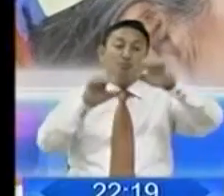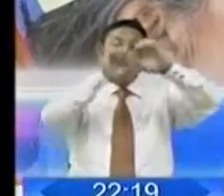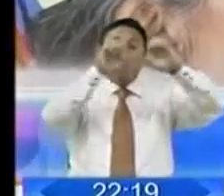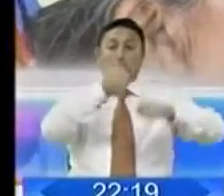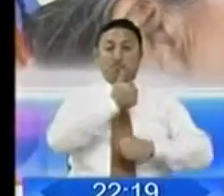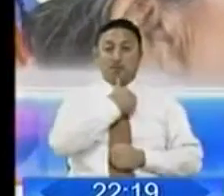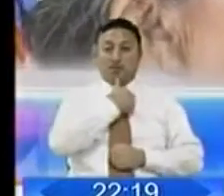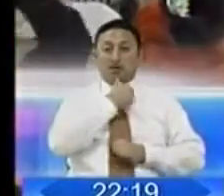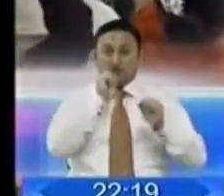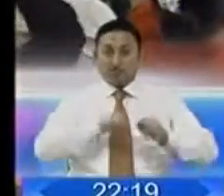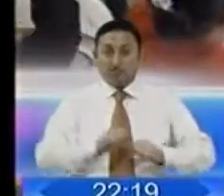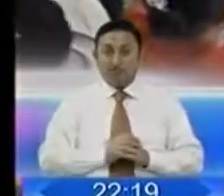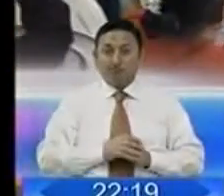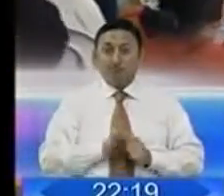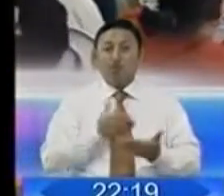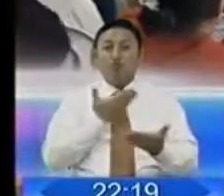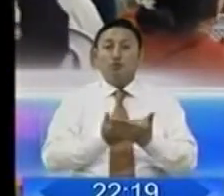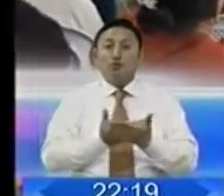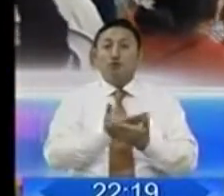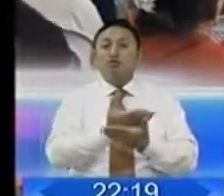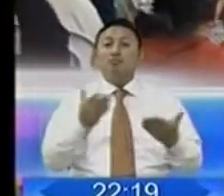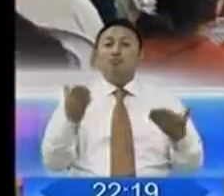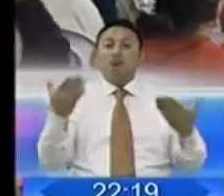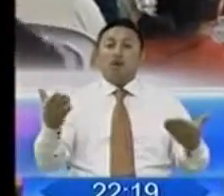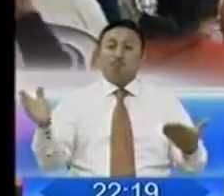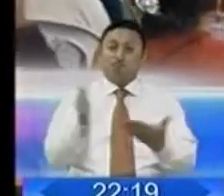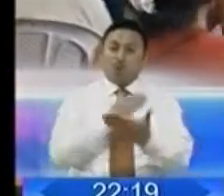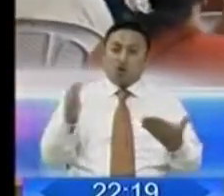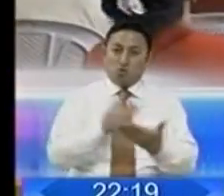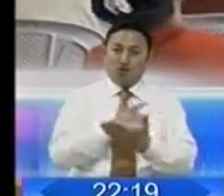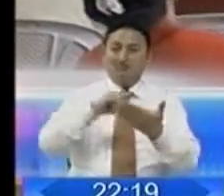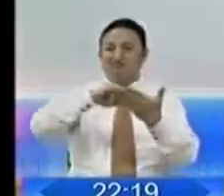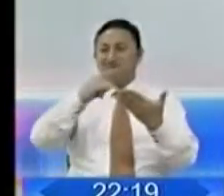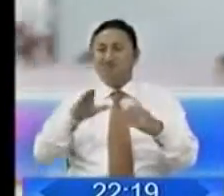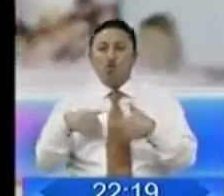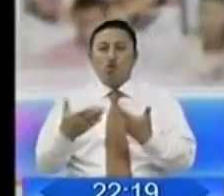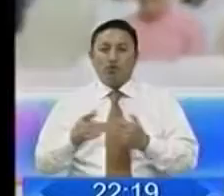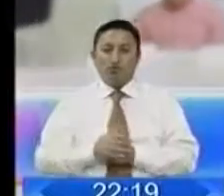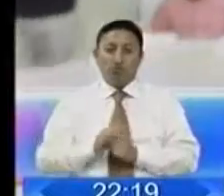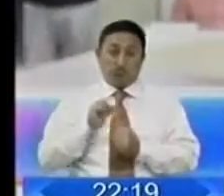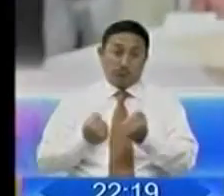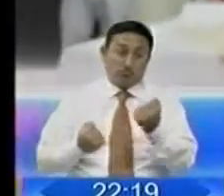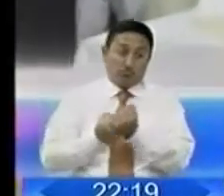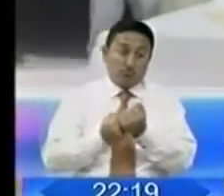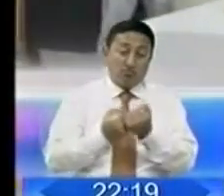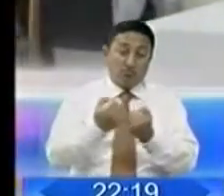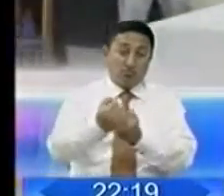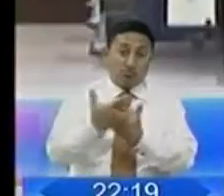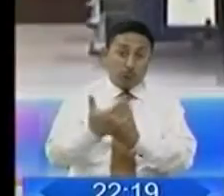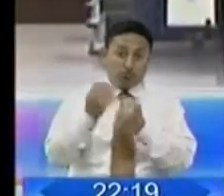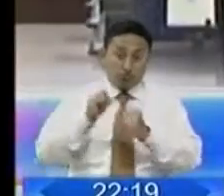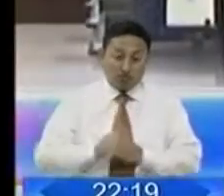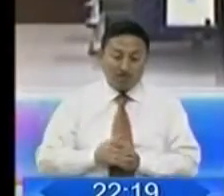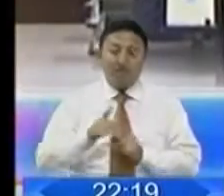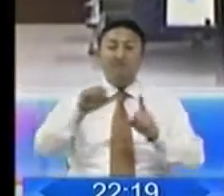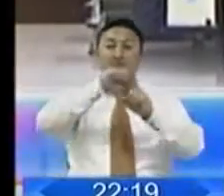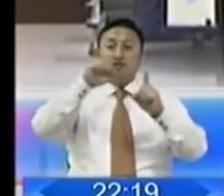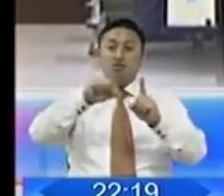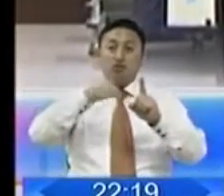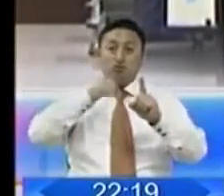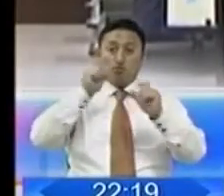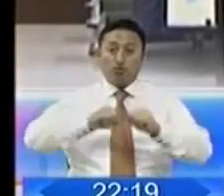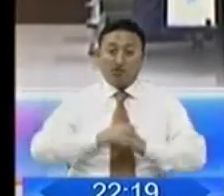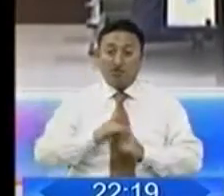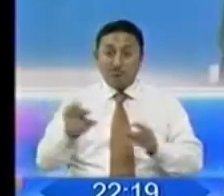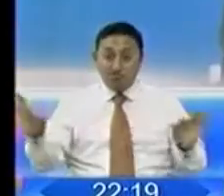privadas, realizarán la presentación del manual de Internet de las Cosas, el mismo que aportará con información para conectar varios sistemas sin necesidad